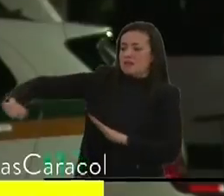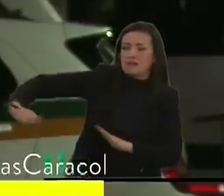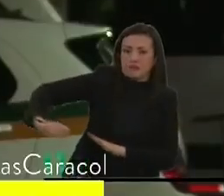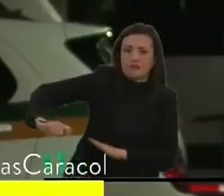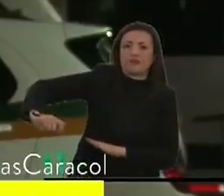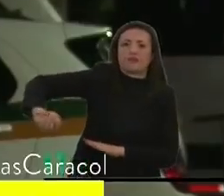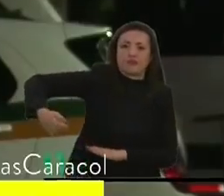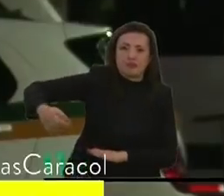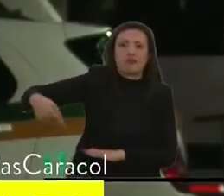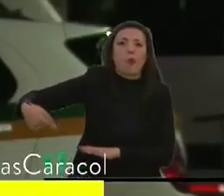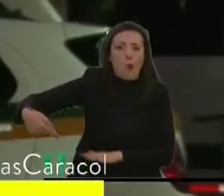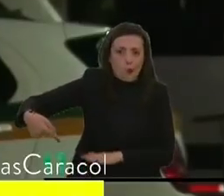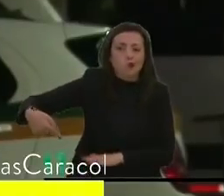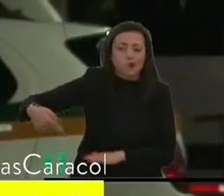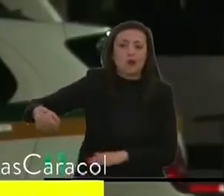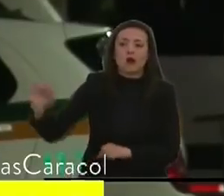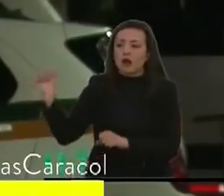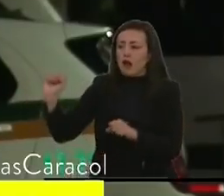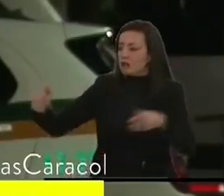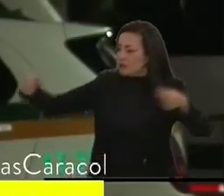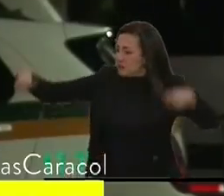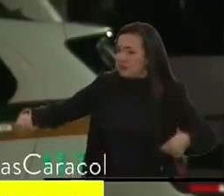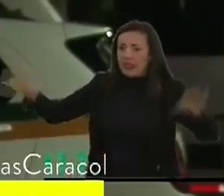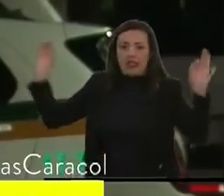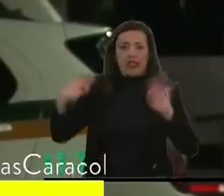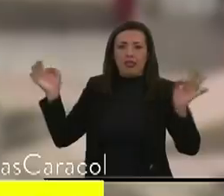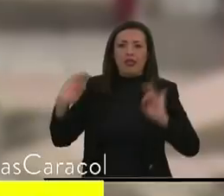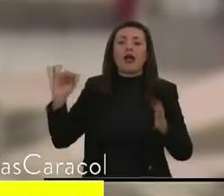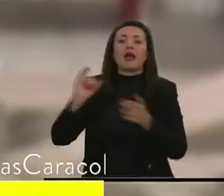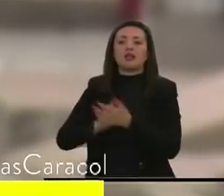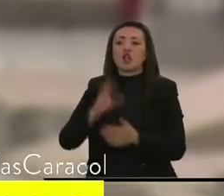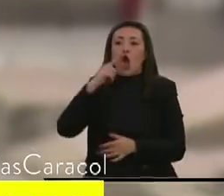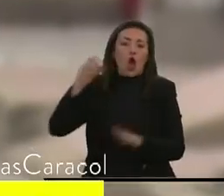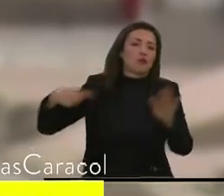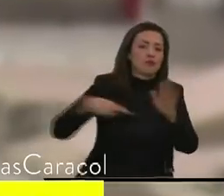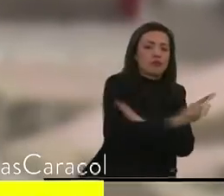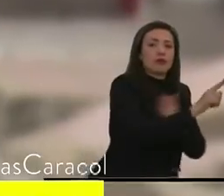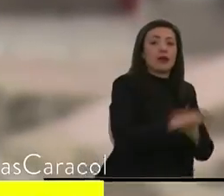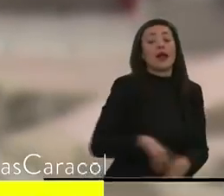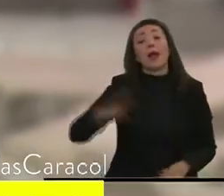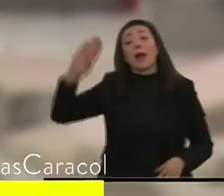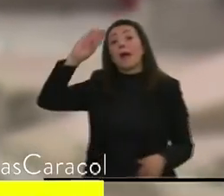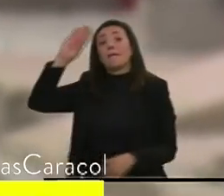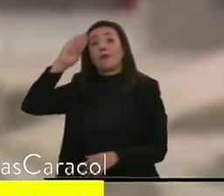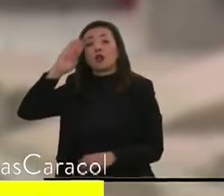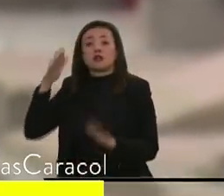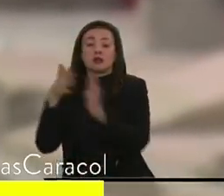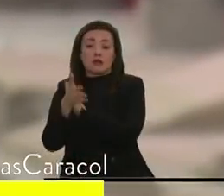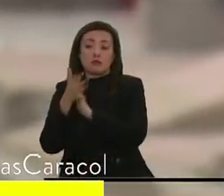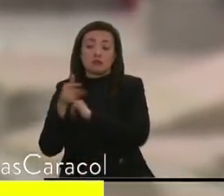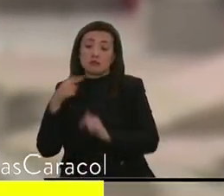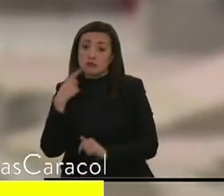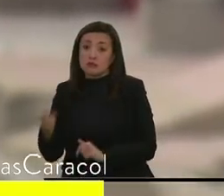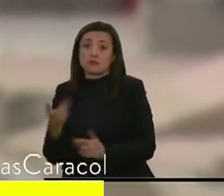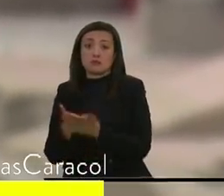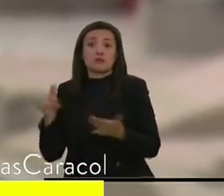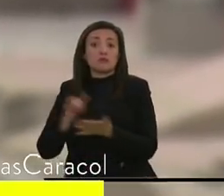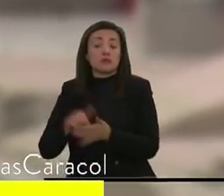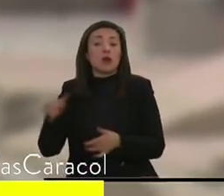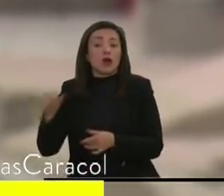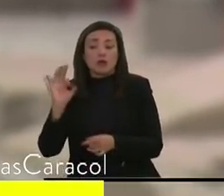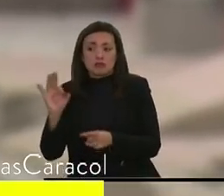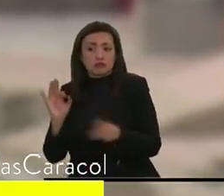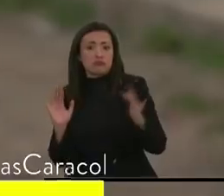del vehículo, el vehículo sin seguro, y el señor pues emprende la huida. La policía por su parte documentó el caso, aseguró que el procedimiento se ajustó